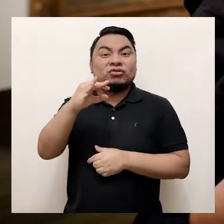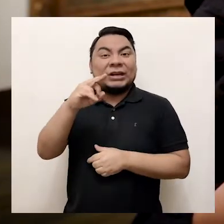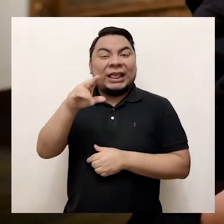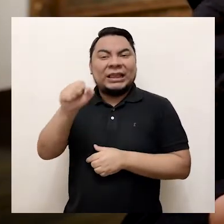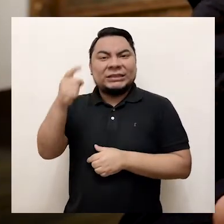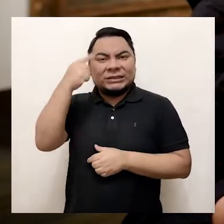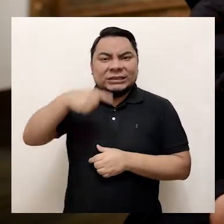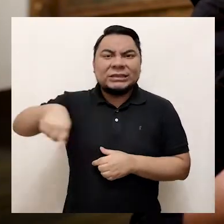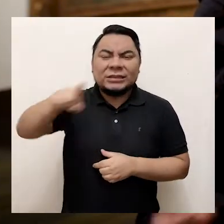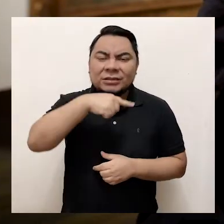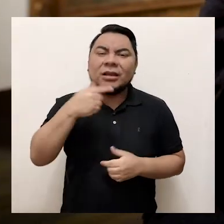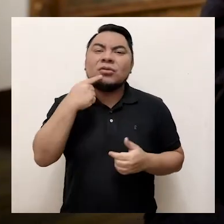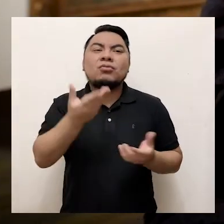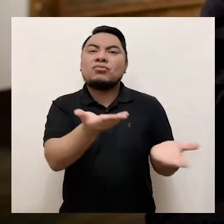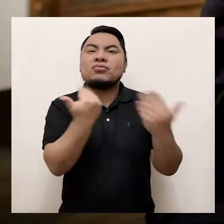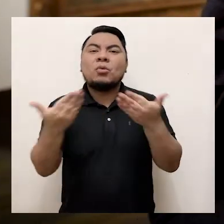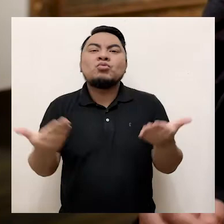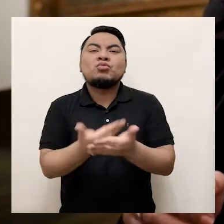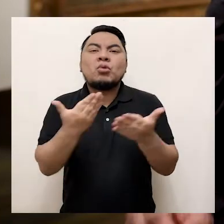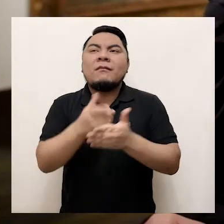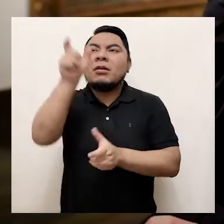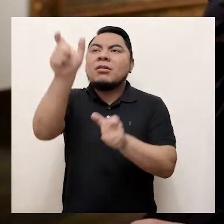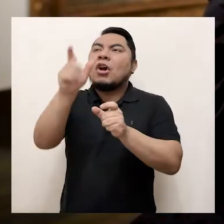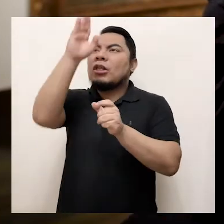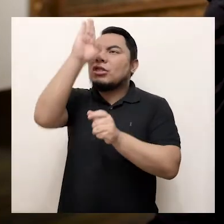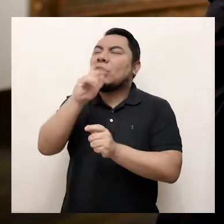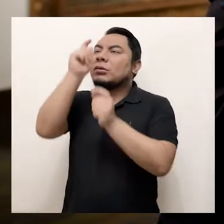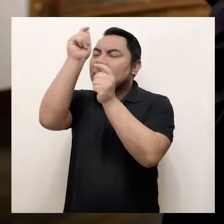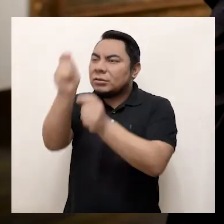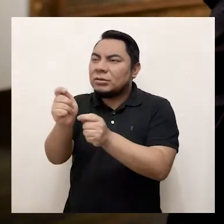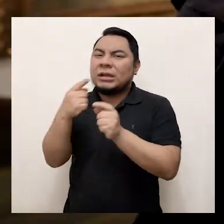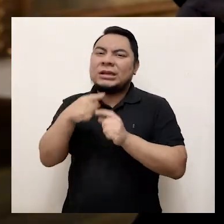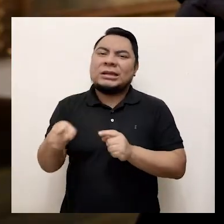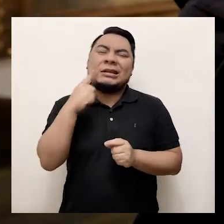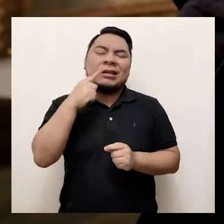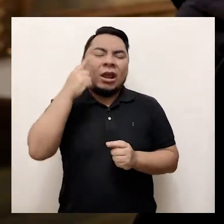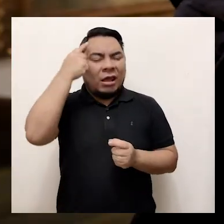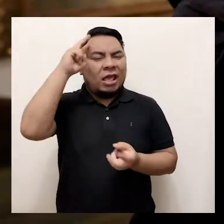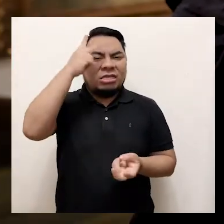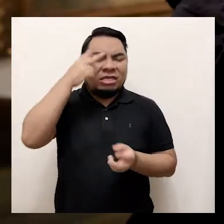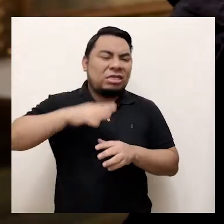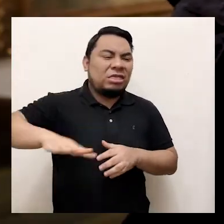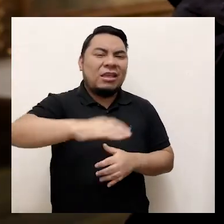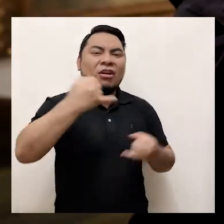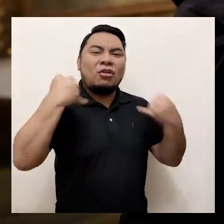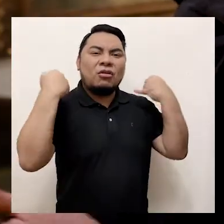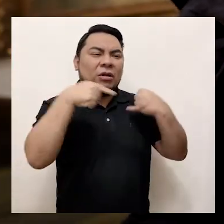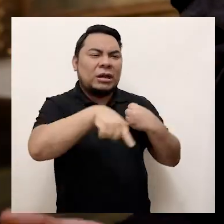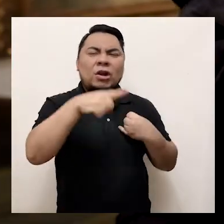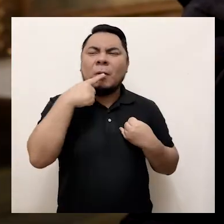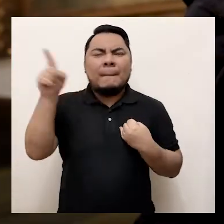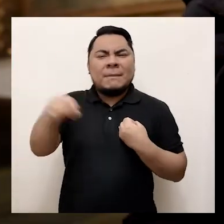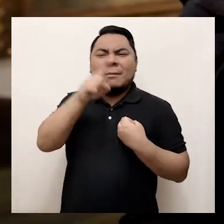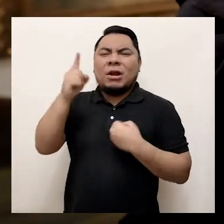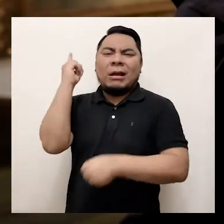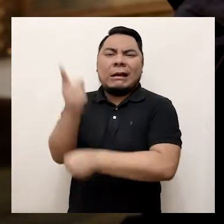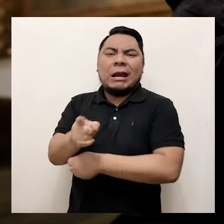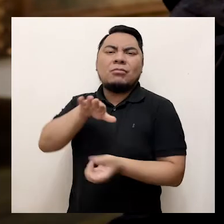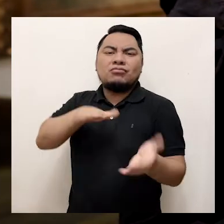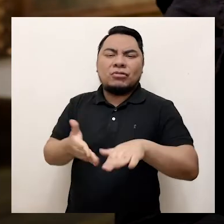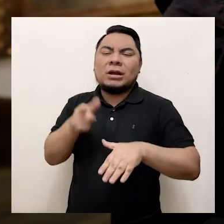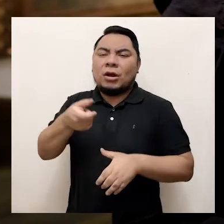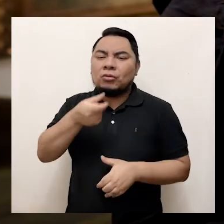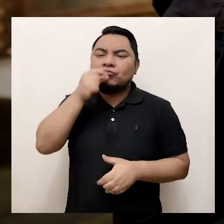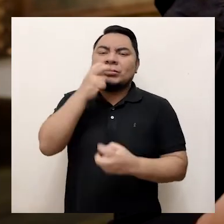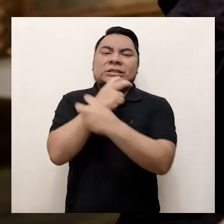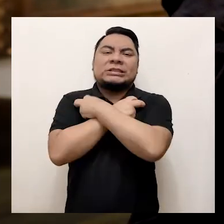pretendía introducir el culto a nuevos dioses y con esto corromper a los jóvenes. Por esto, fue condenado a la pena de muerte,